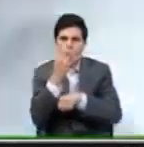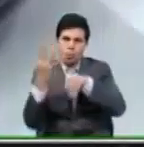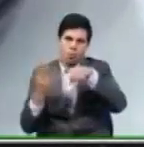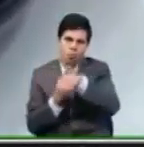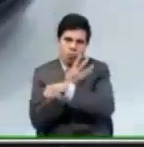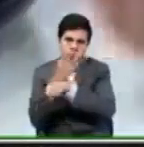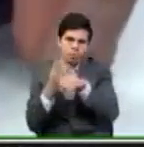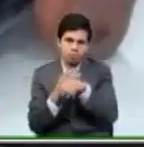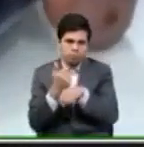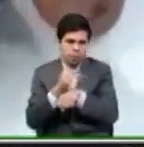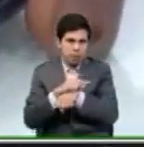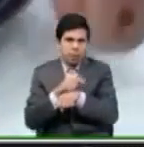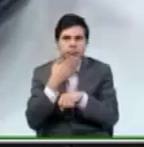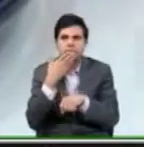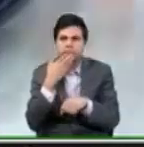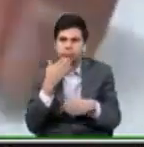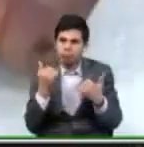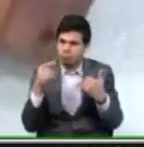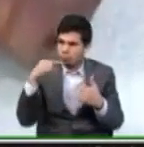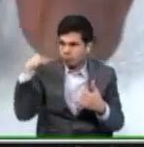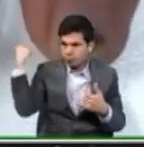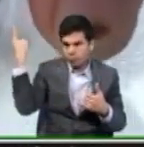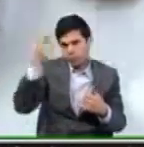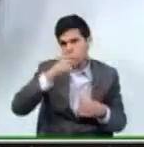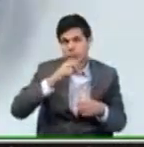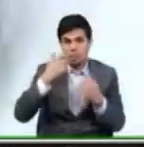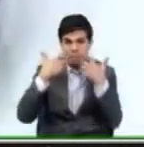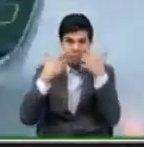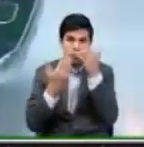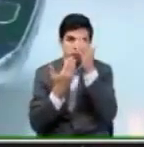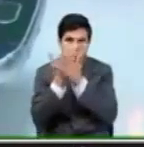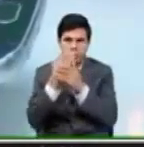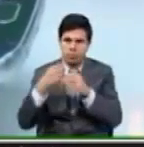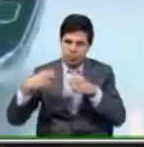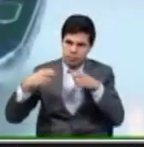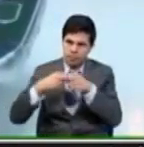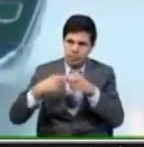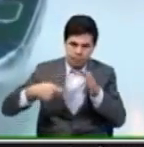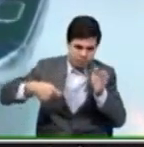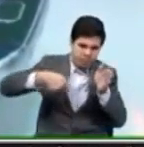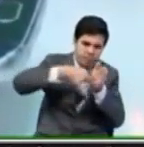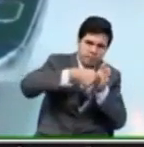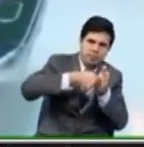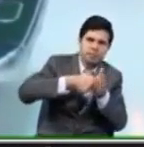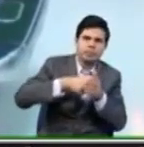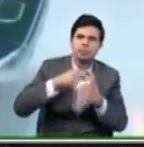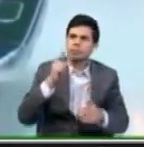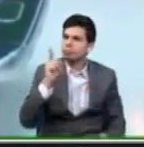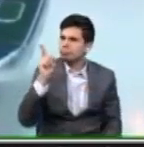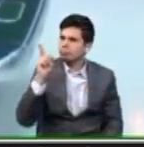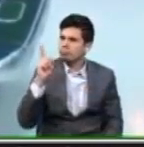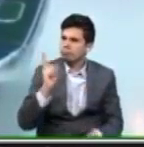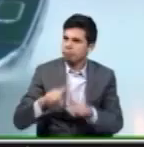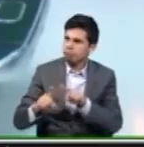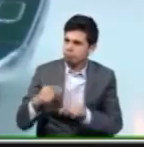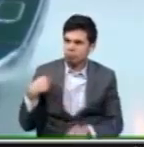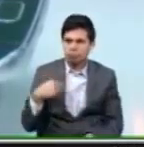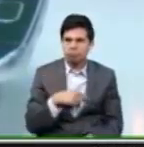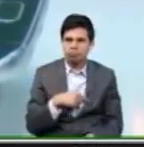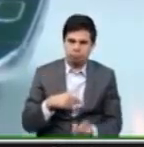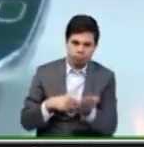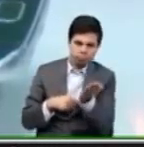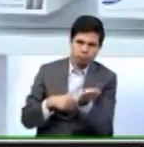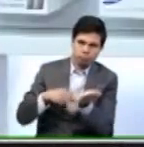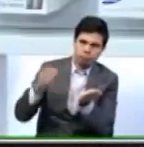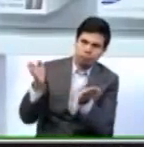horas. Hoy en día es último en el mercado, cargadores inalámbricos en los cuales nosotros colocamos